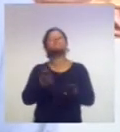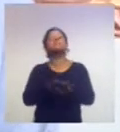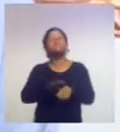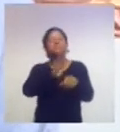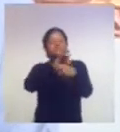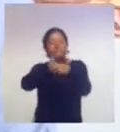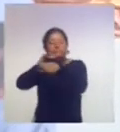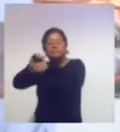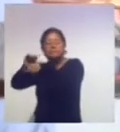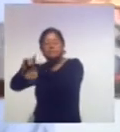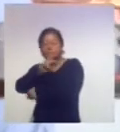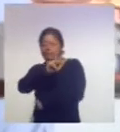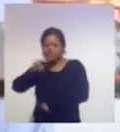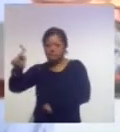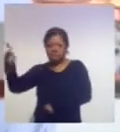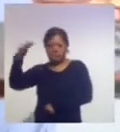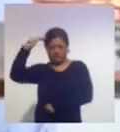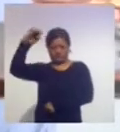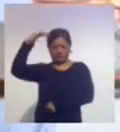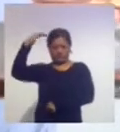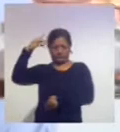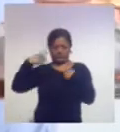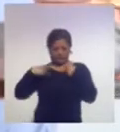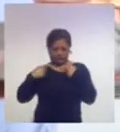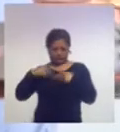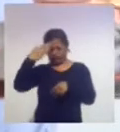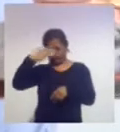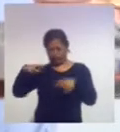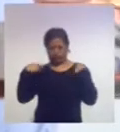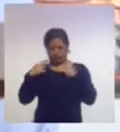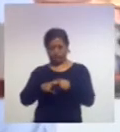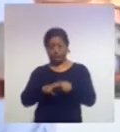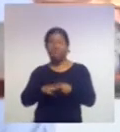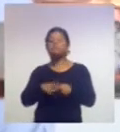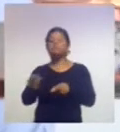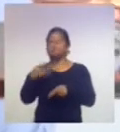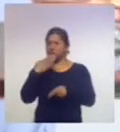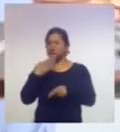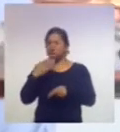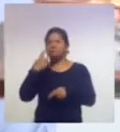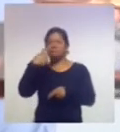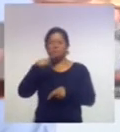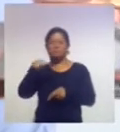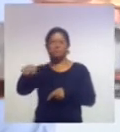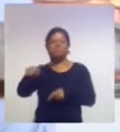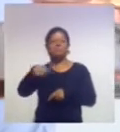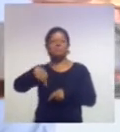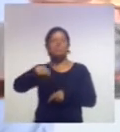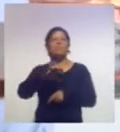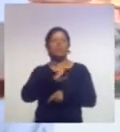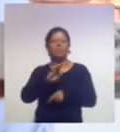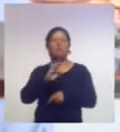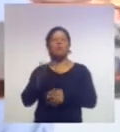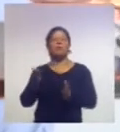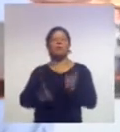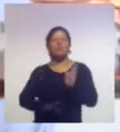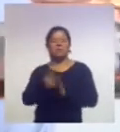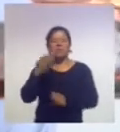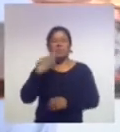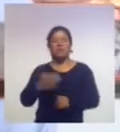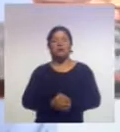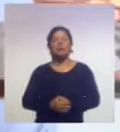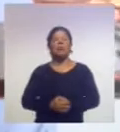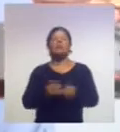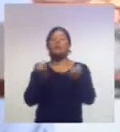maestros pirotécnicos, que estén vigentes sus permisos para que así puedan hacer y realizar su quema. También esperamos parte